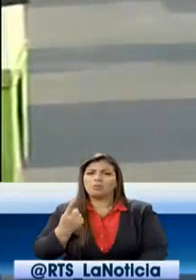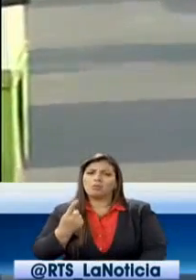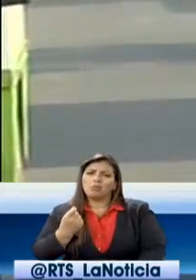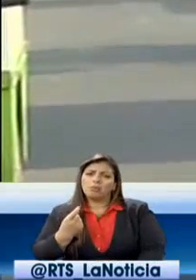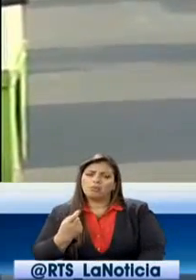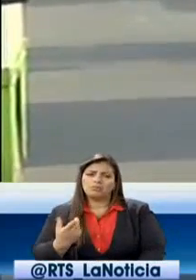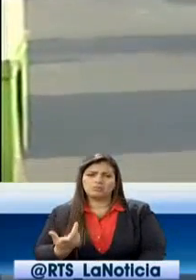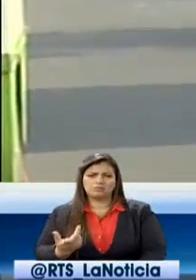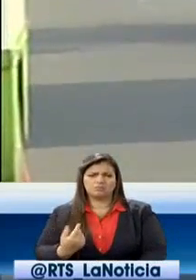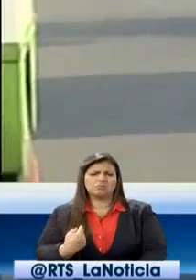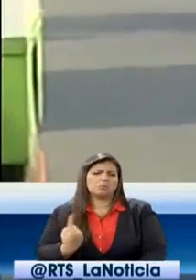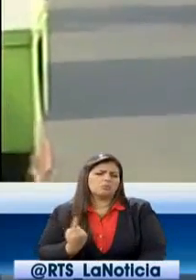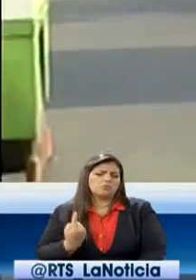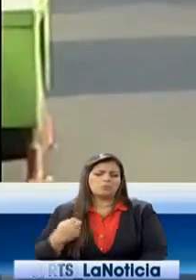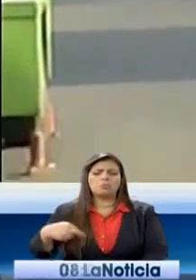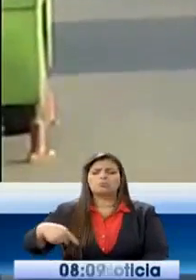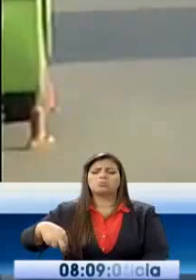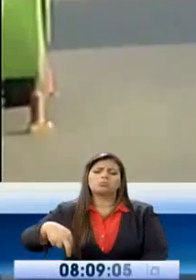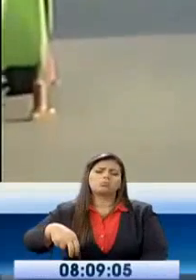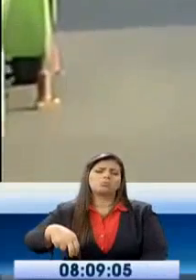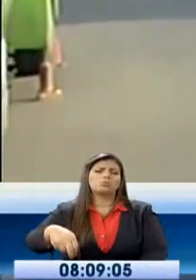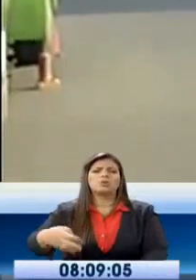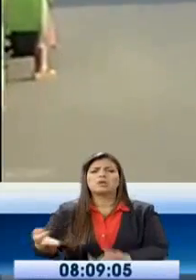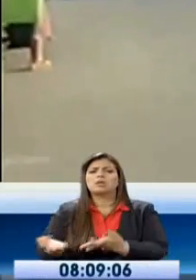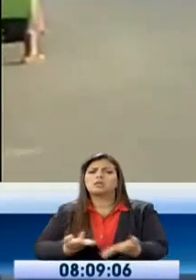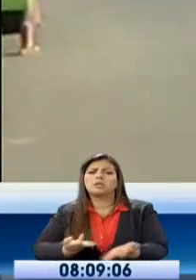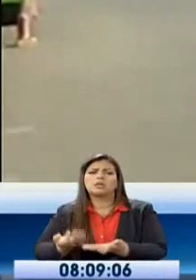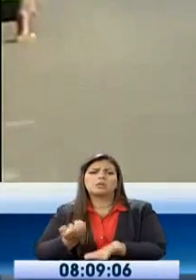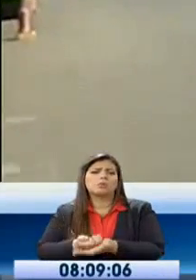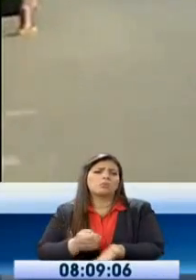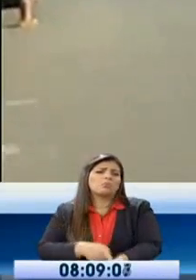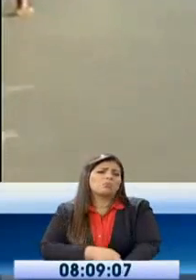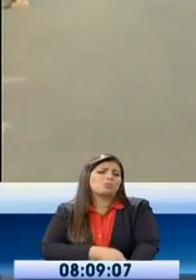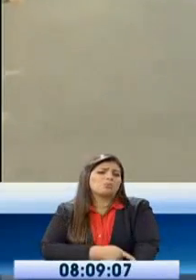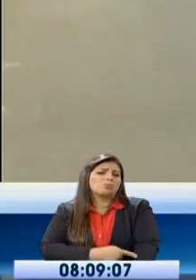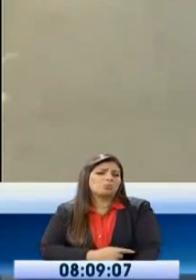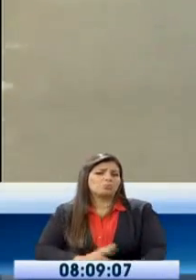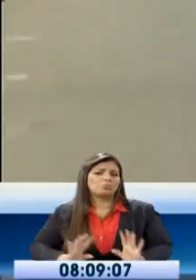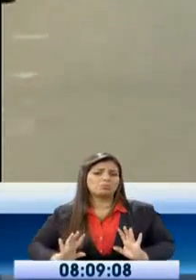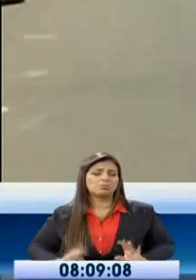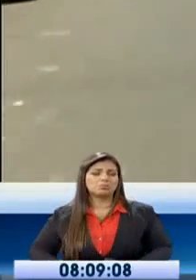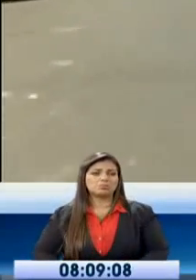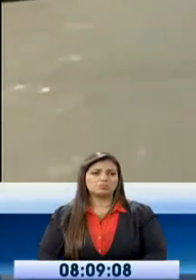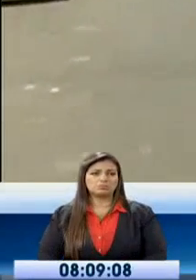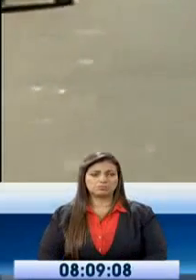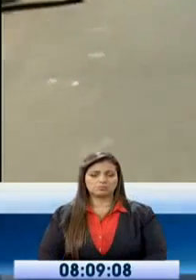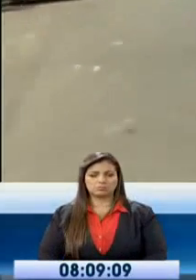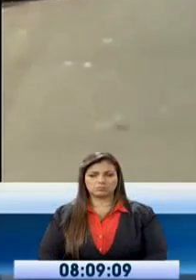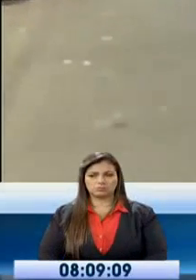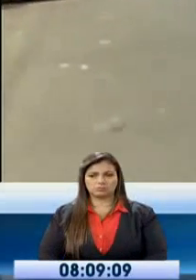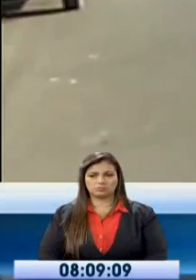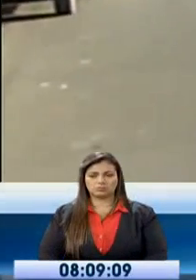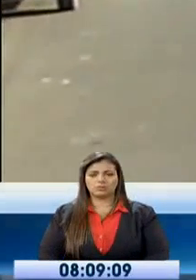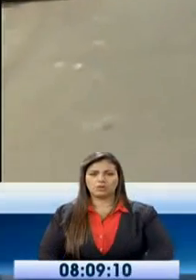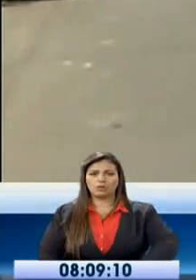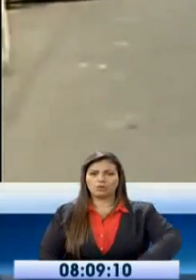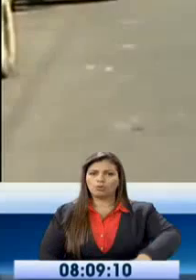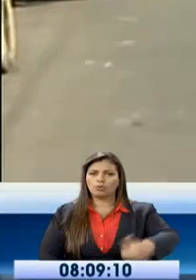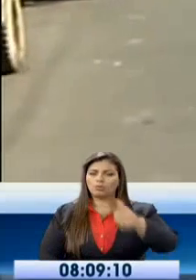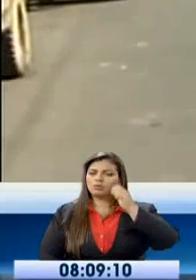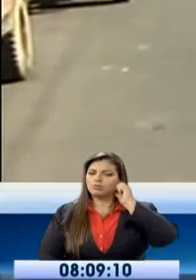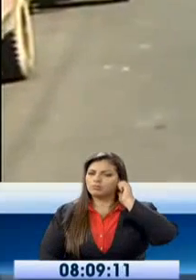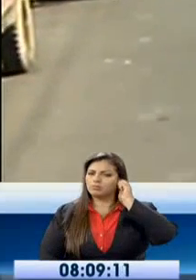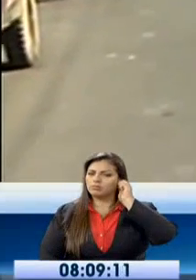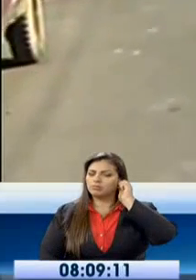sola. Muchísimas gracias, mi señora. Otra vecina aquí del sector, señora, ahora ustedes tienen que estar un poco medio alertas para